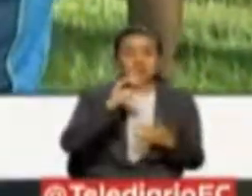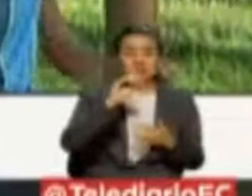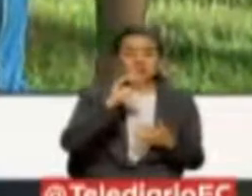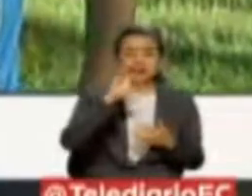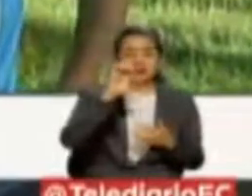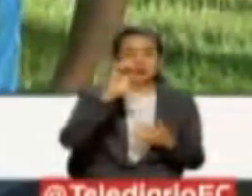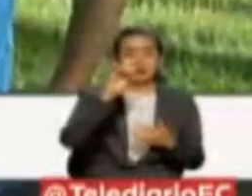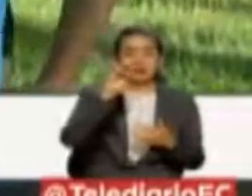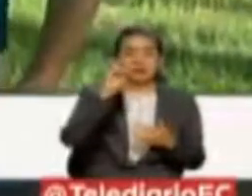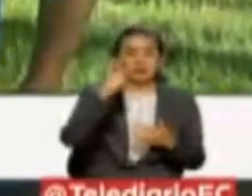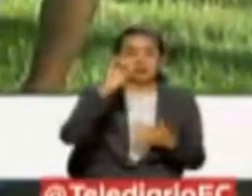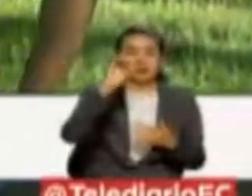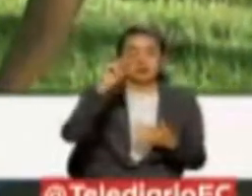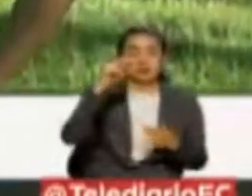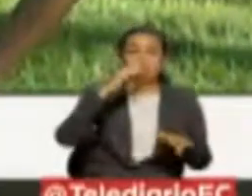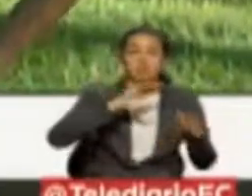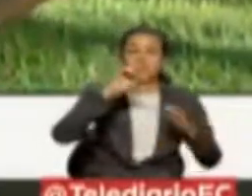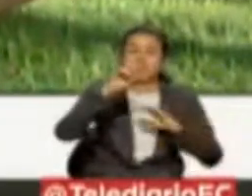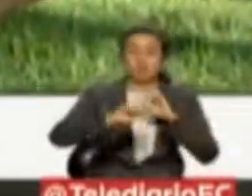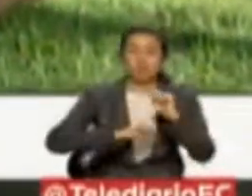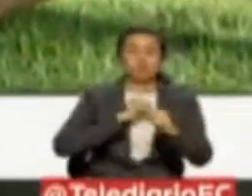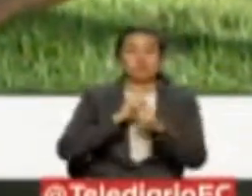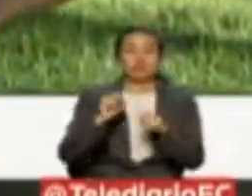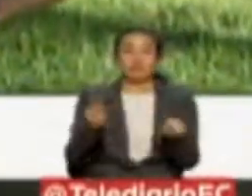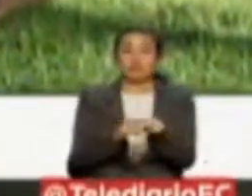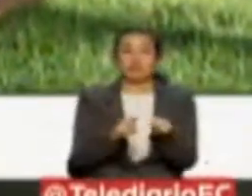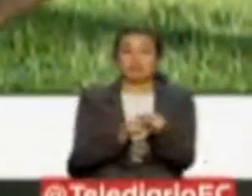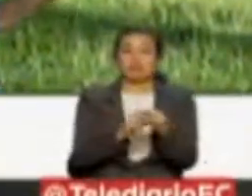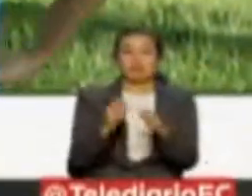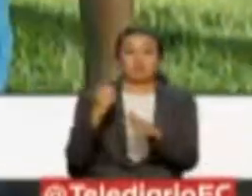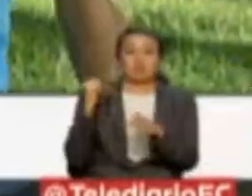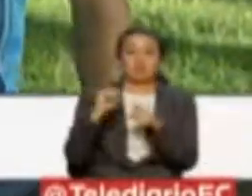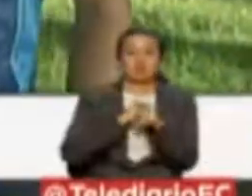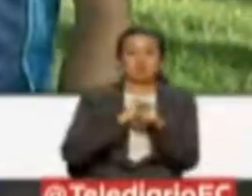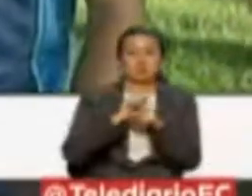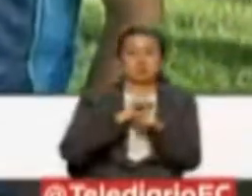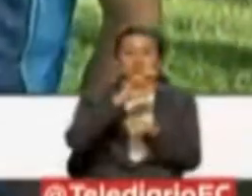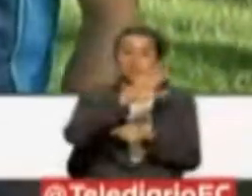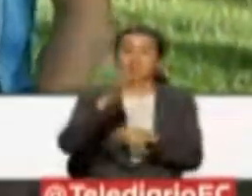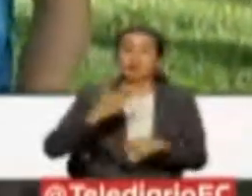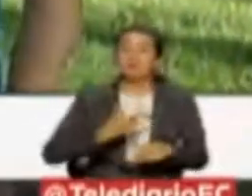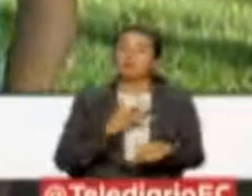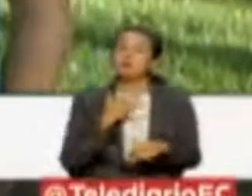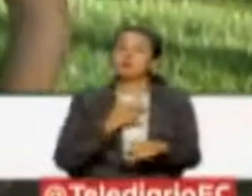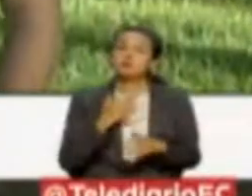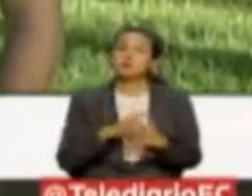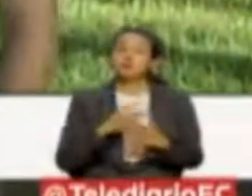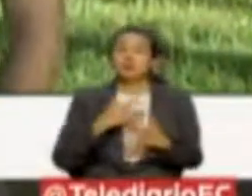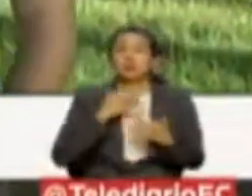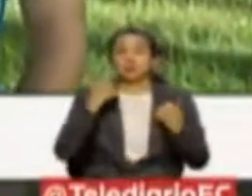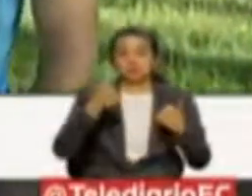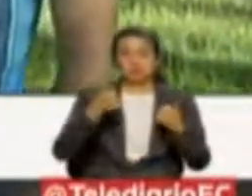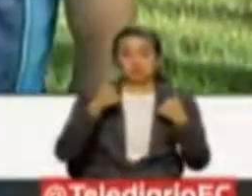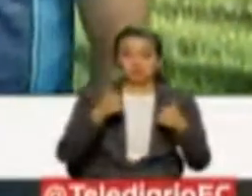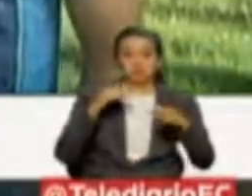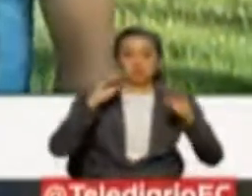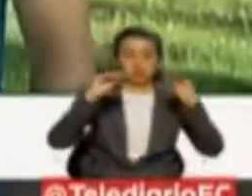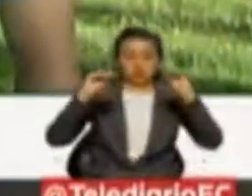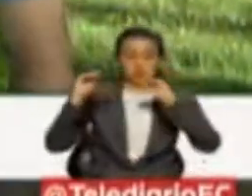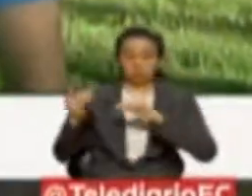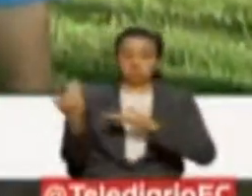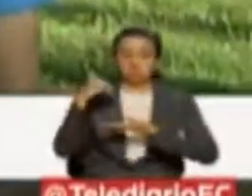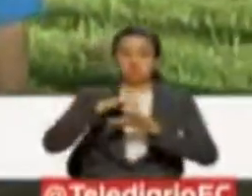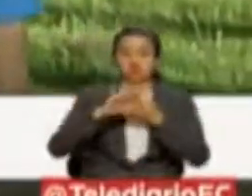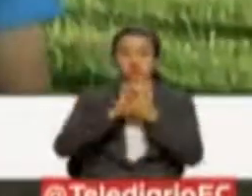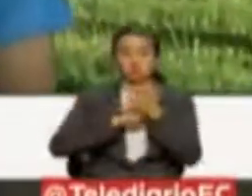entrenando ya algunos años atletismo? Sí, un año aquí en la Academia de Yolanda Quimbita. ¿Cómo te has sentido? Sentido muy bien, es muy rectificante